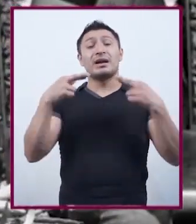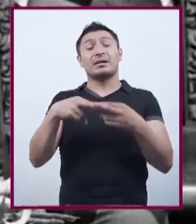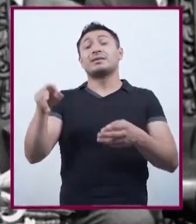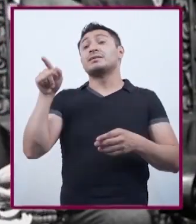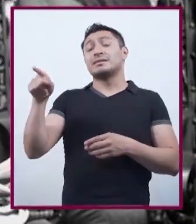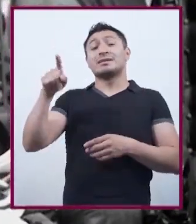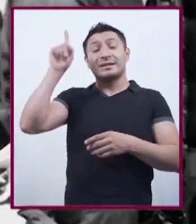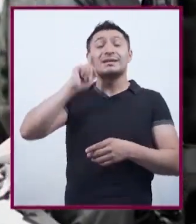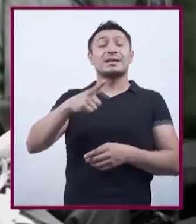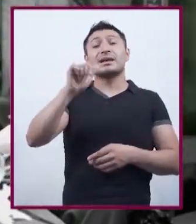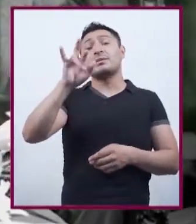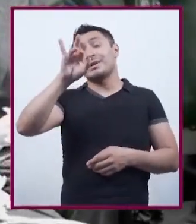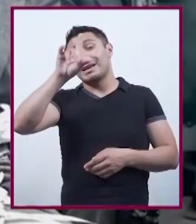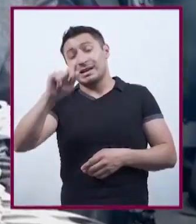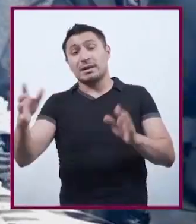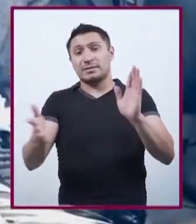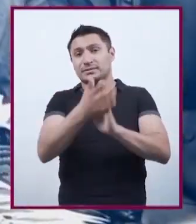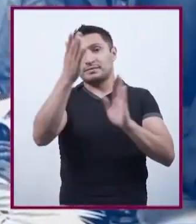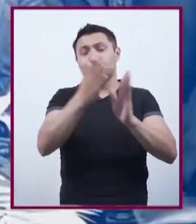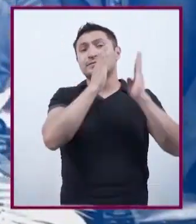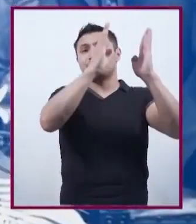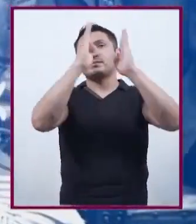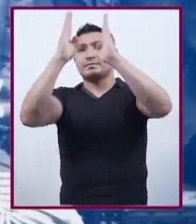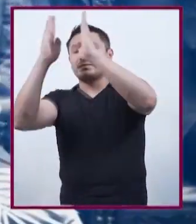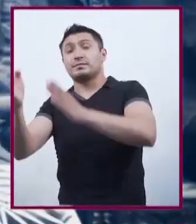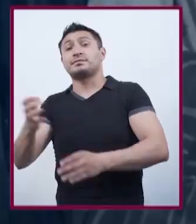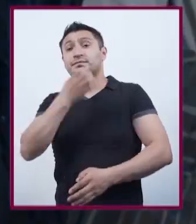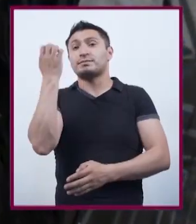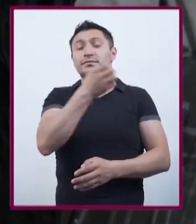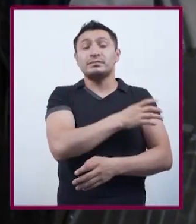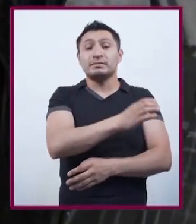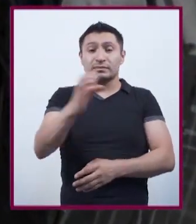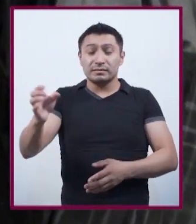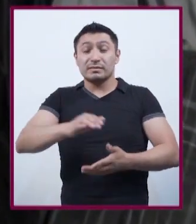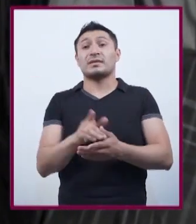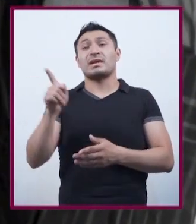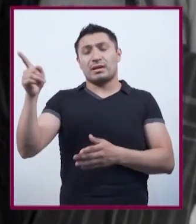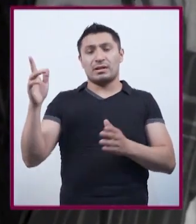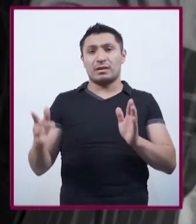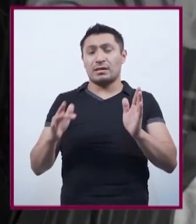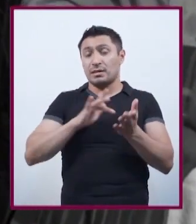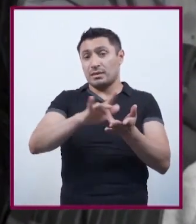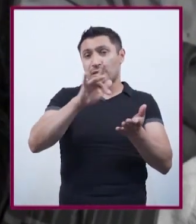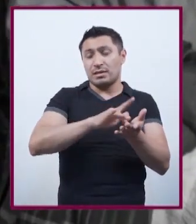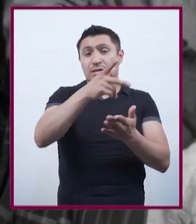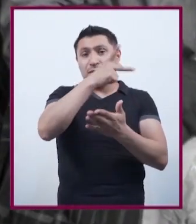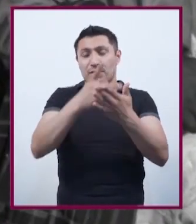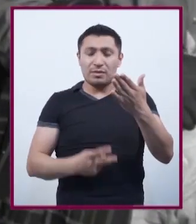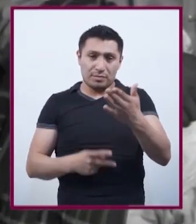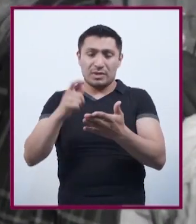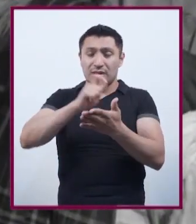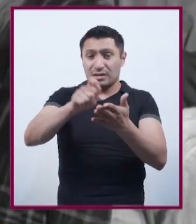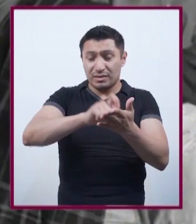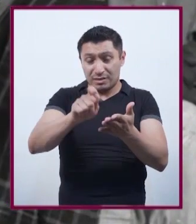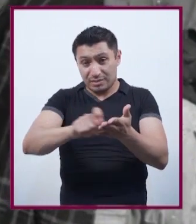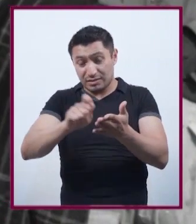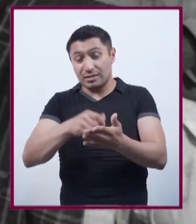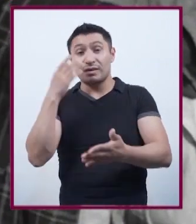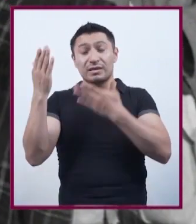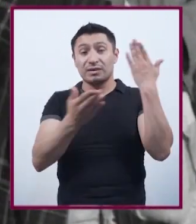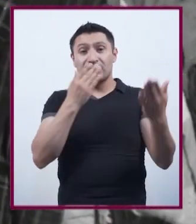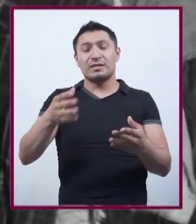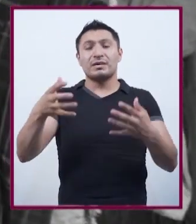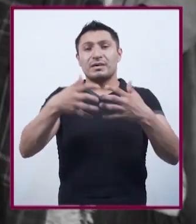gobierno y por figuras como Jaime Torres Bodet y su amiga, la profesora Palma Guillén, Gabriela Mistral fundó bibliotecas populares